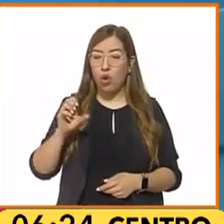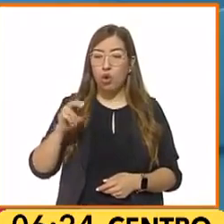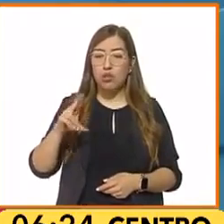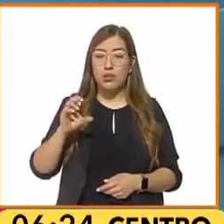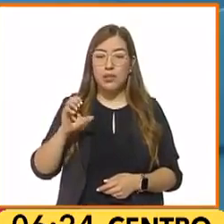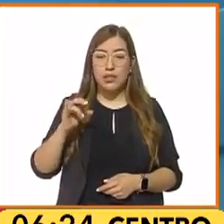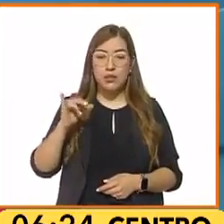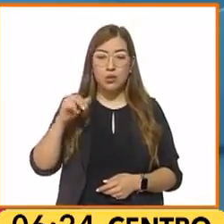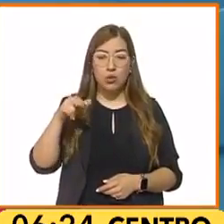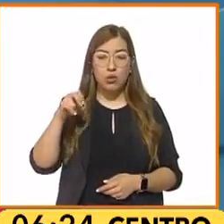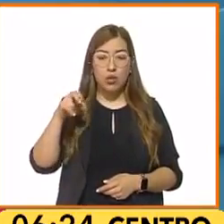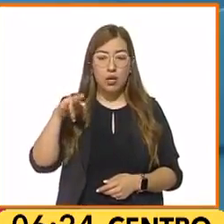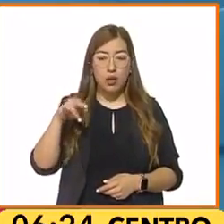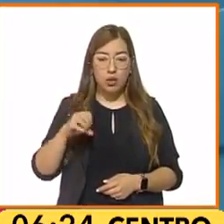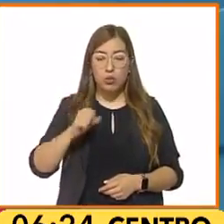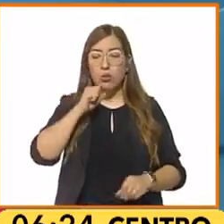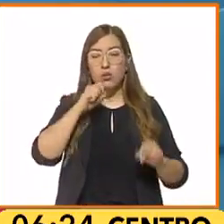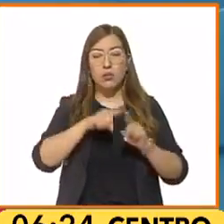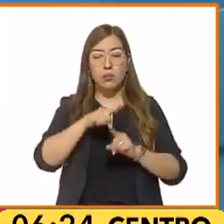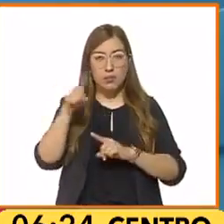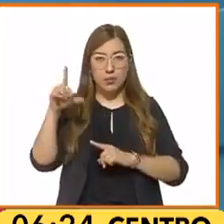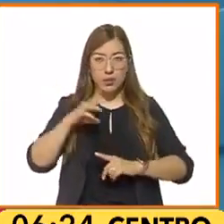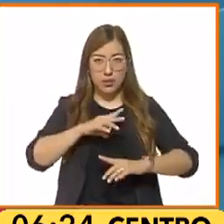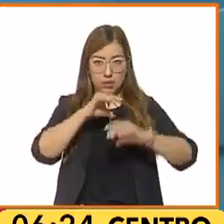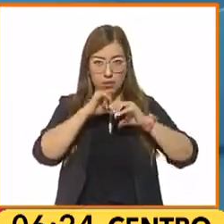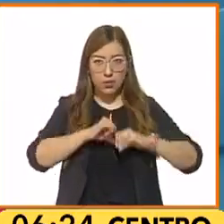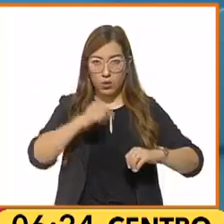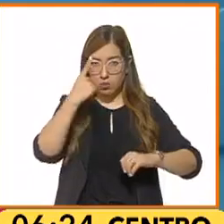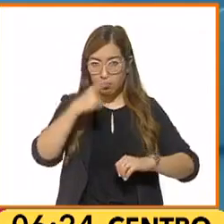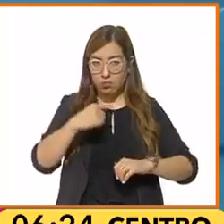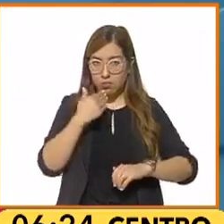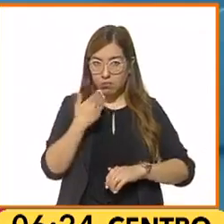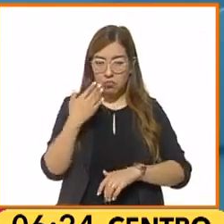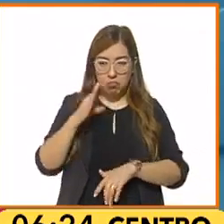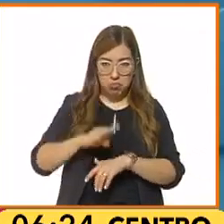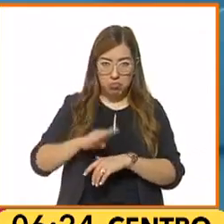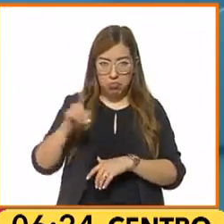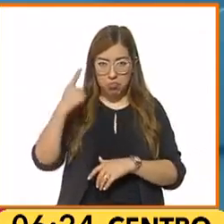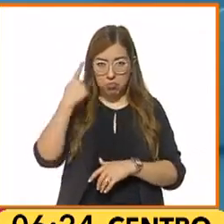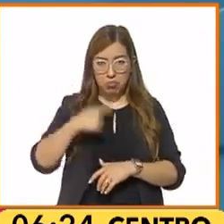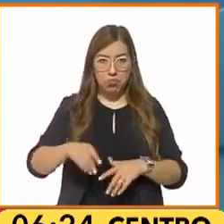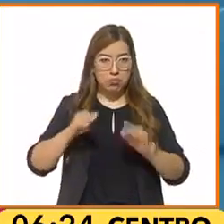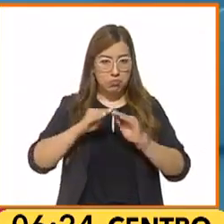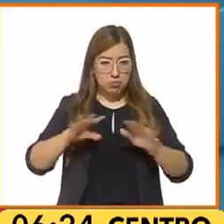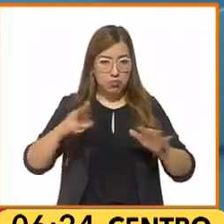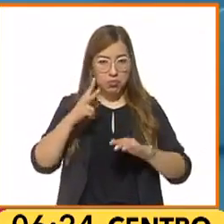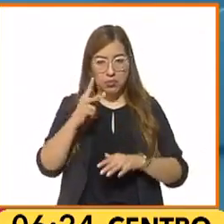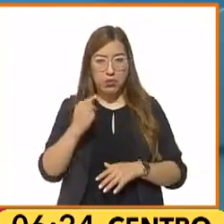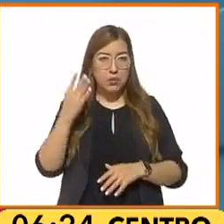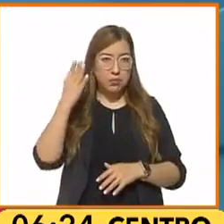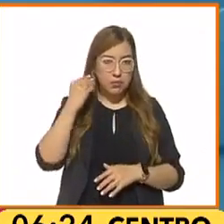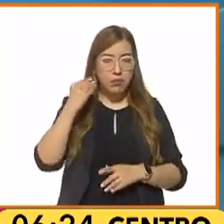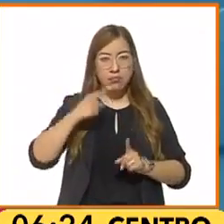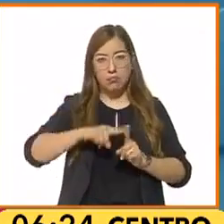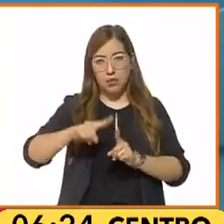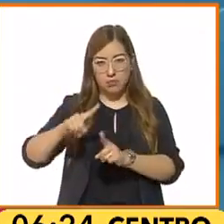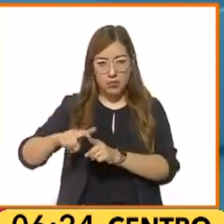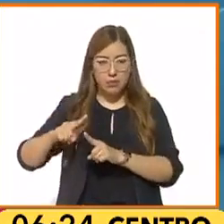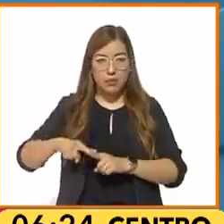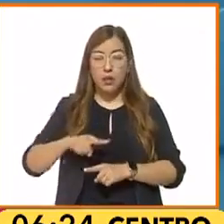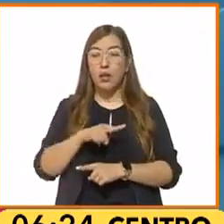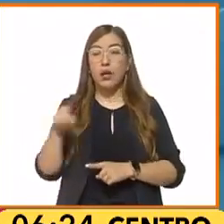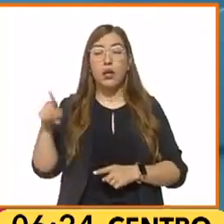los autorizados para la transmisión de contenidos de audio y televisión restringida,